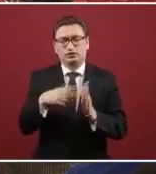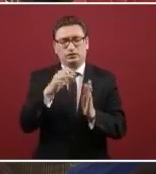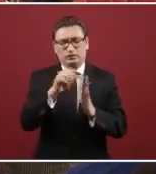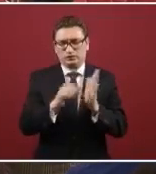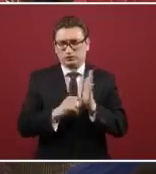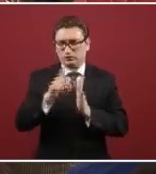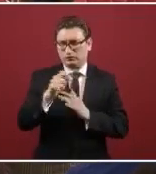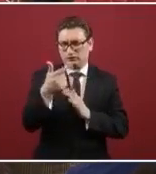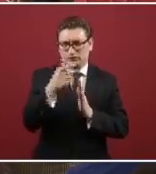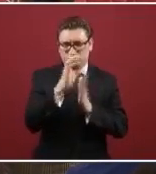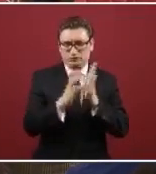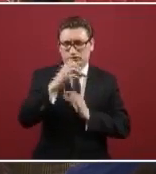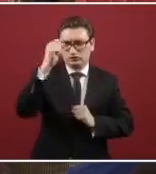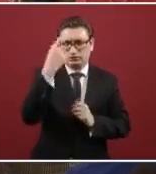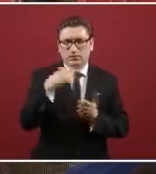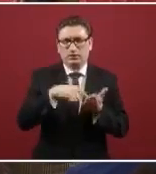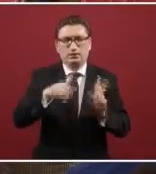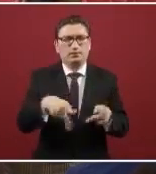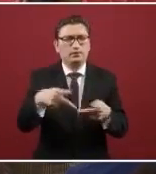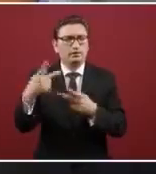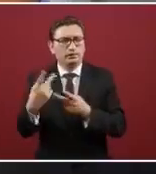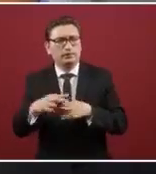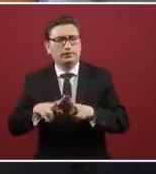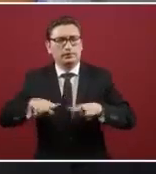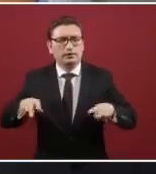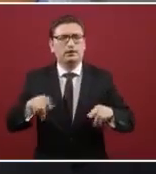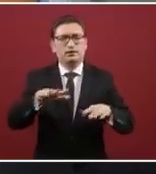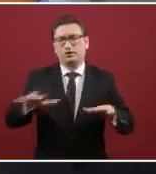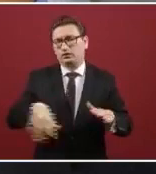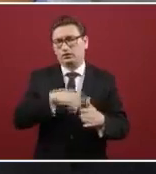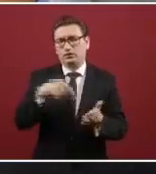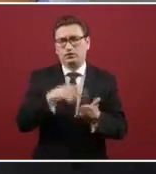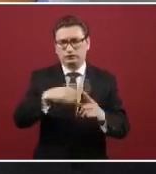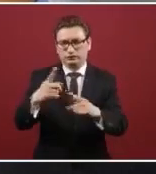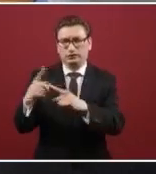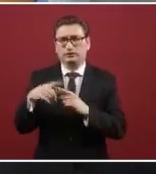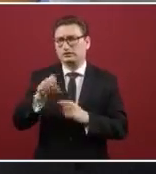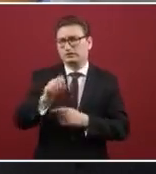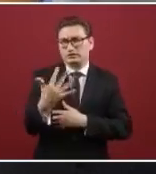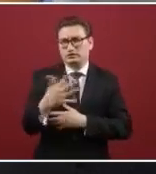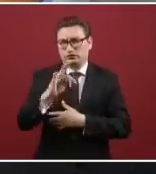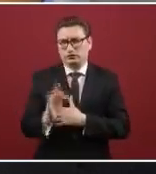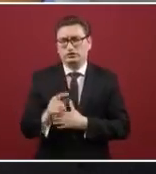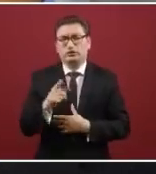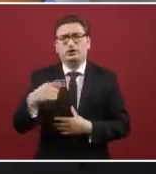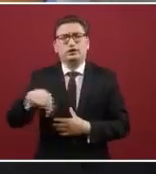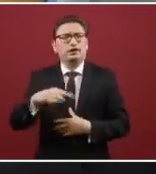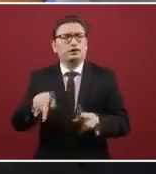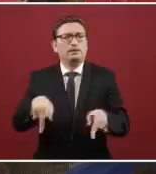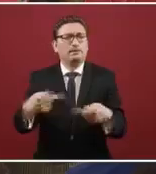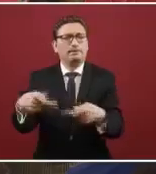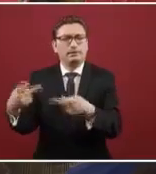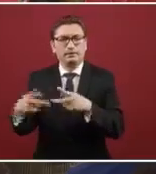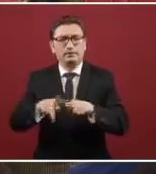27 constitucional para vender playas, arrecifes e islas de México que representan el 65%. Esa